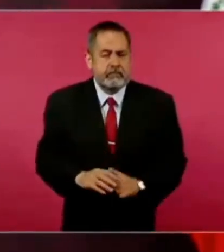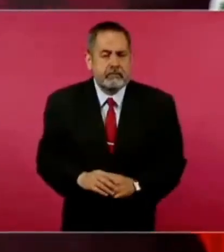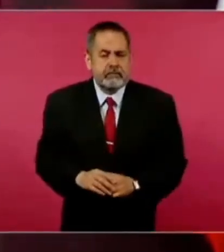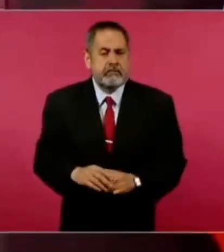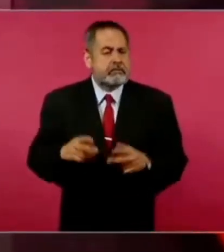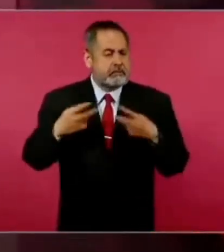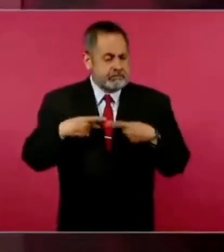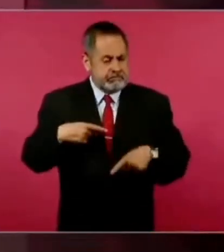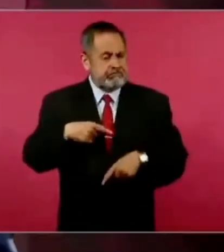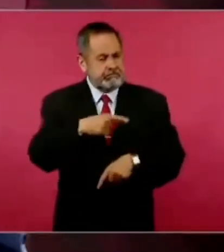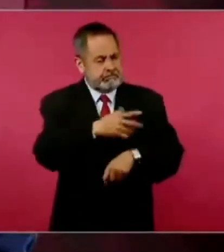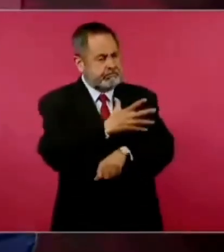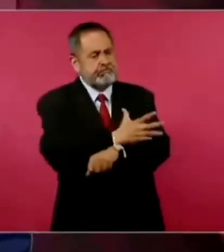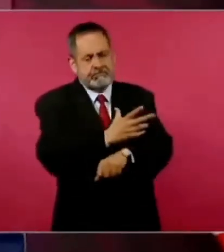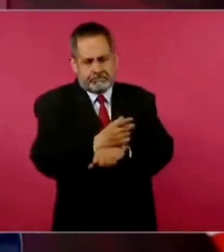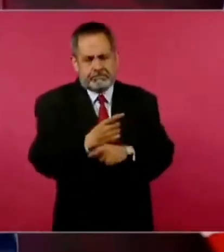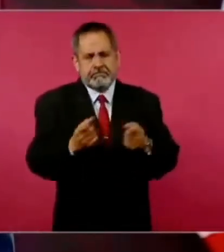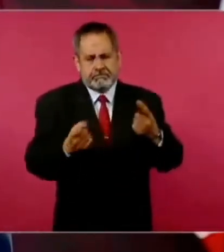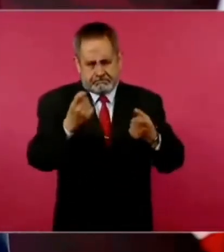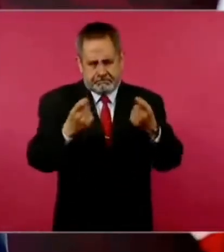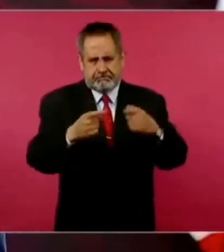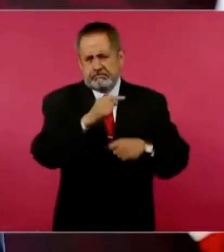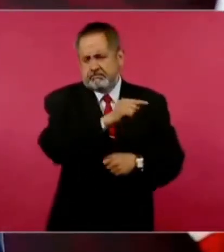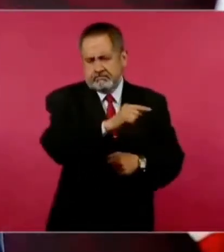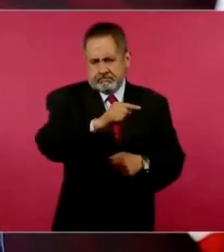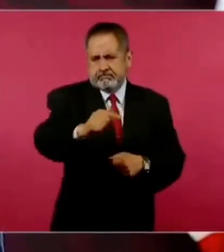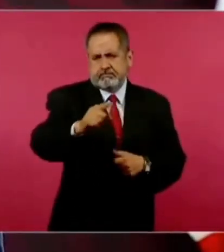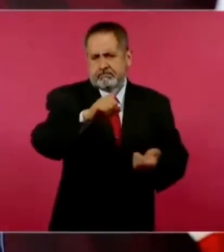gente íntegra, honesta.